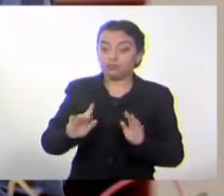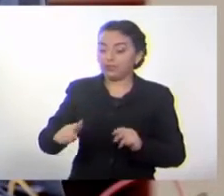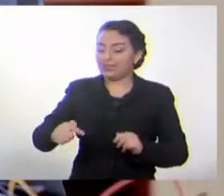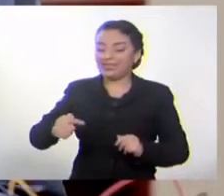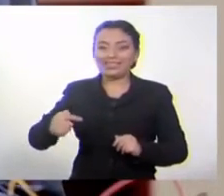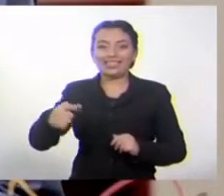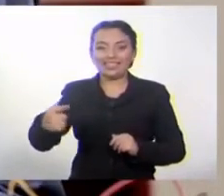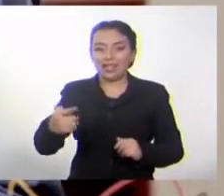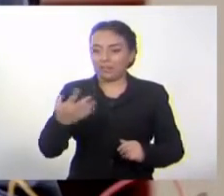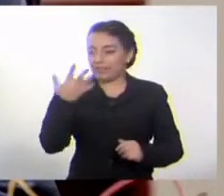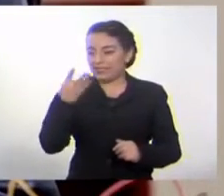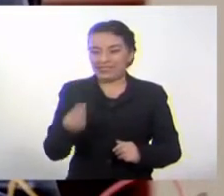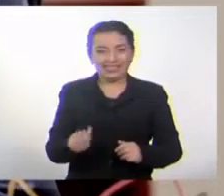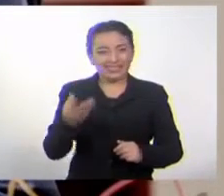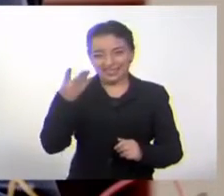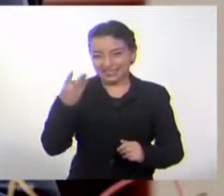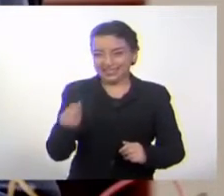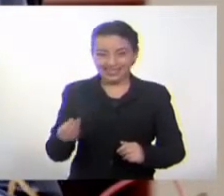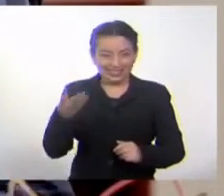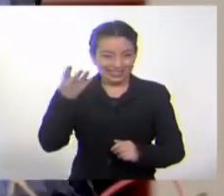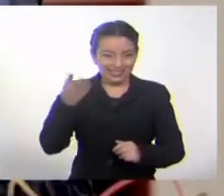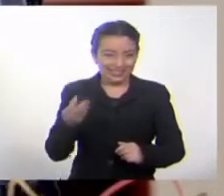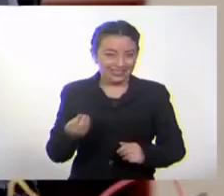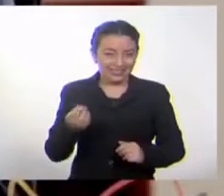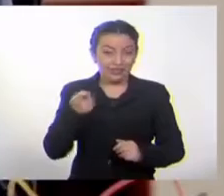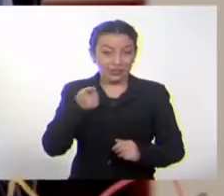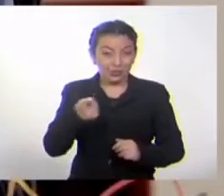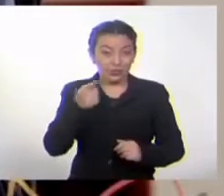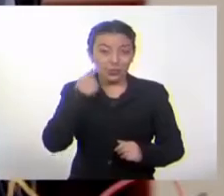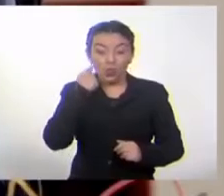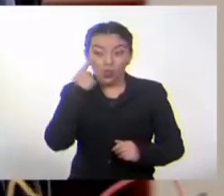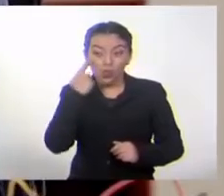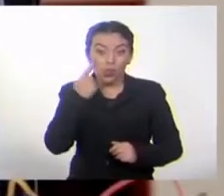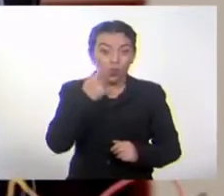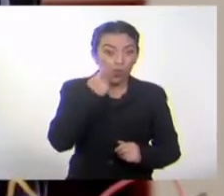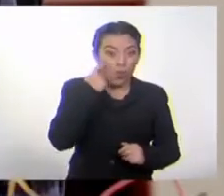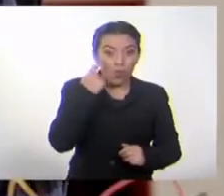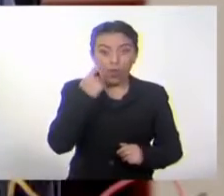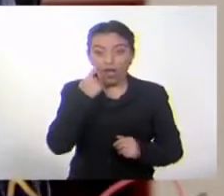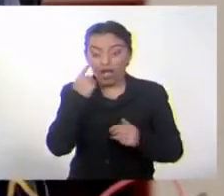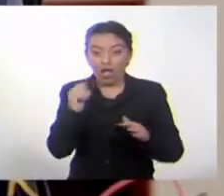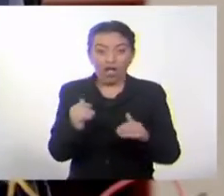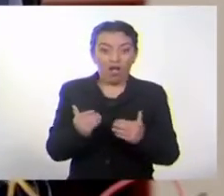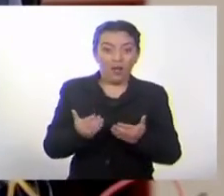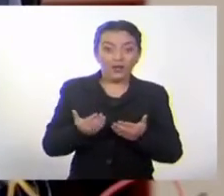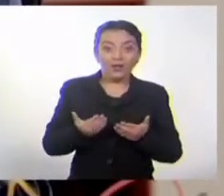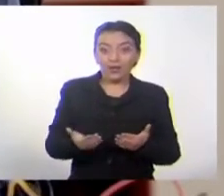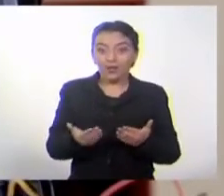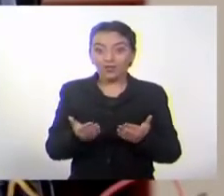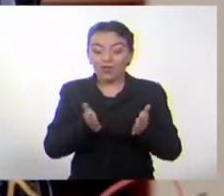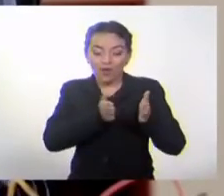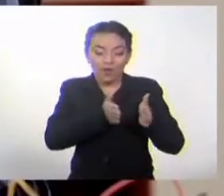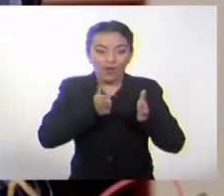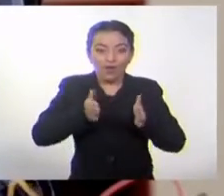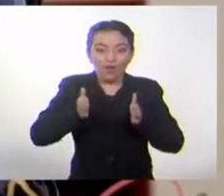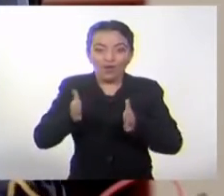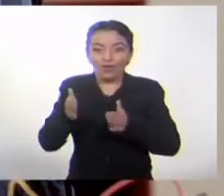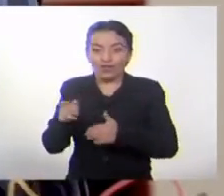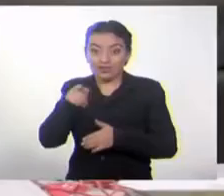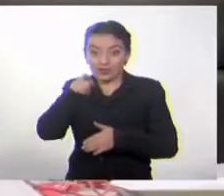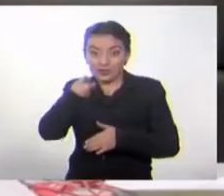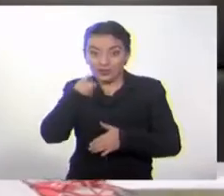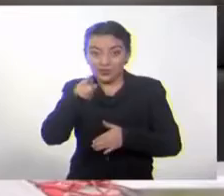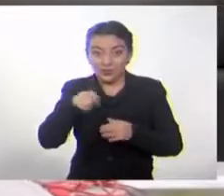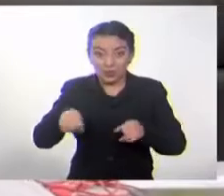circuitos. Te toca lidiar con ellos cuando estás buscando la manera de ordenar las luces para tu arbolito de